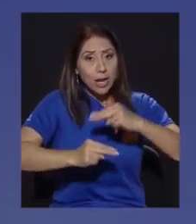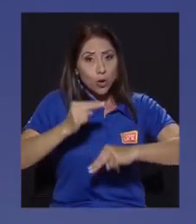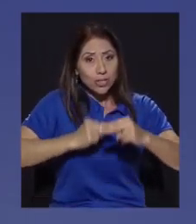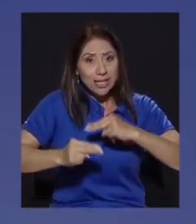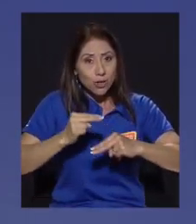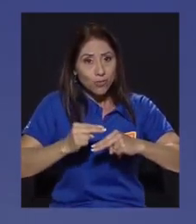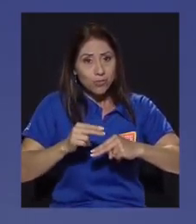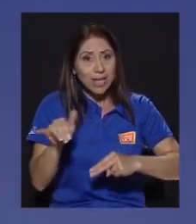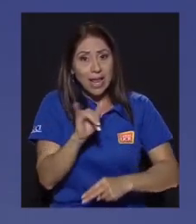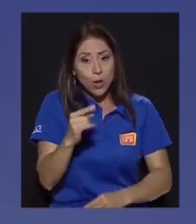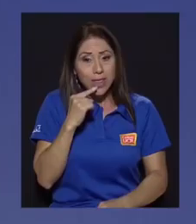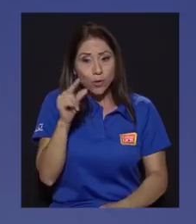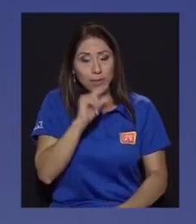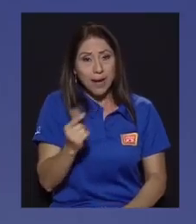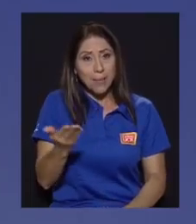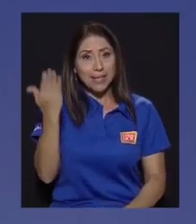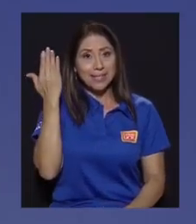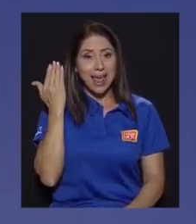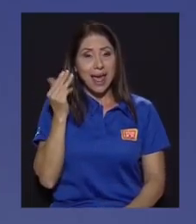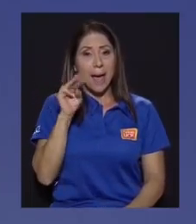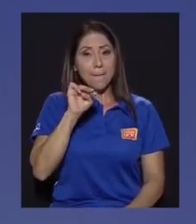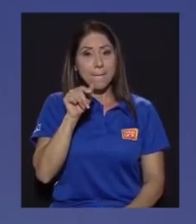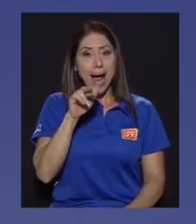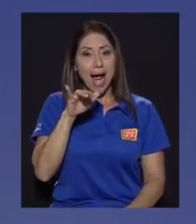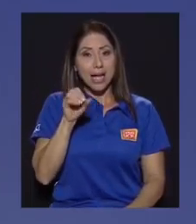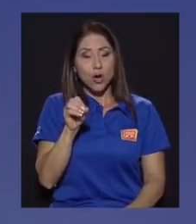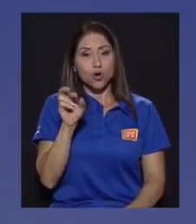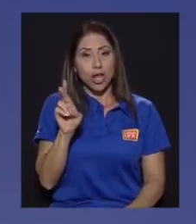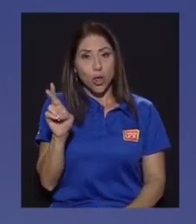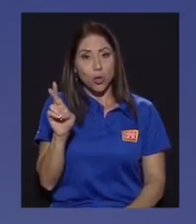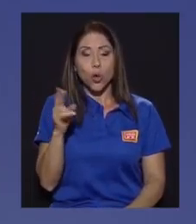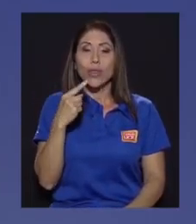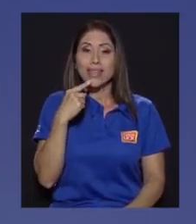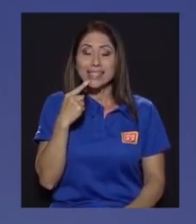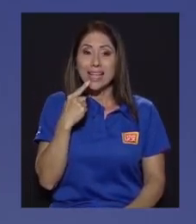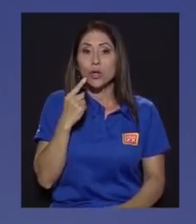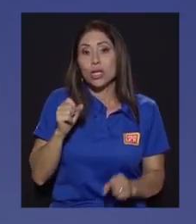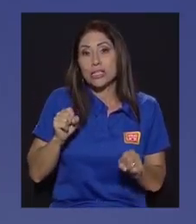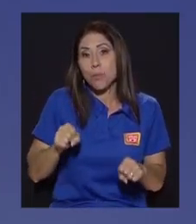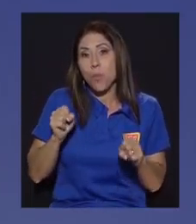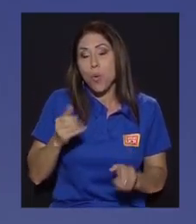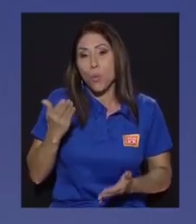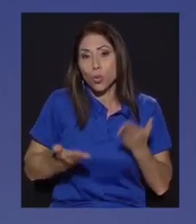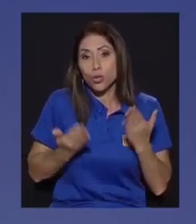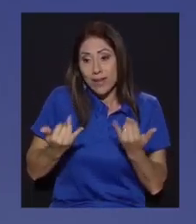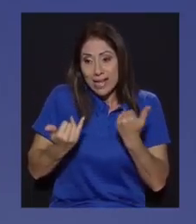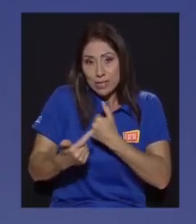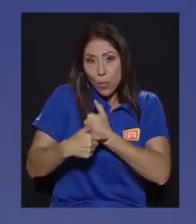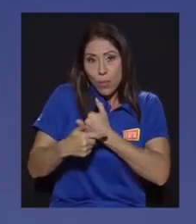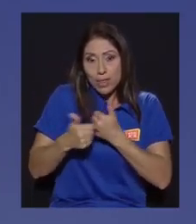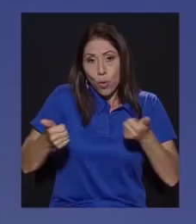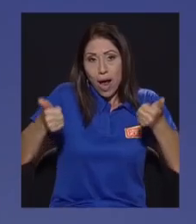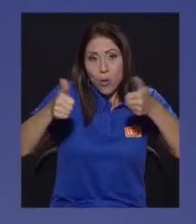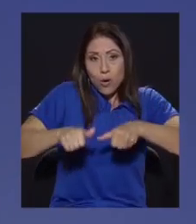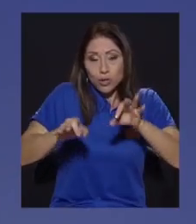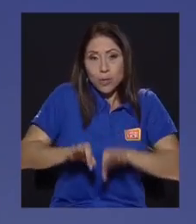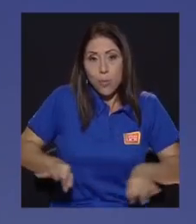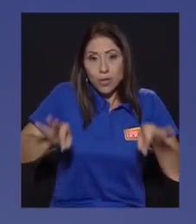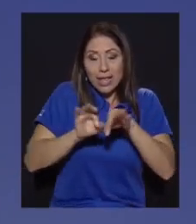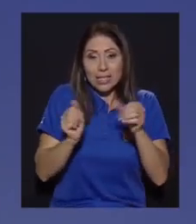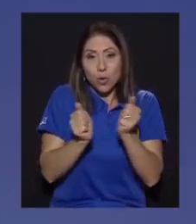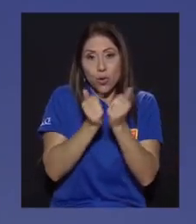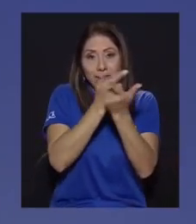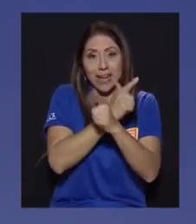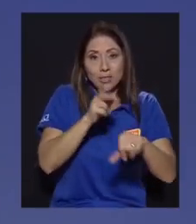todo en varios redondo la semana pasada acá diciéndonos que es muy posible que en este momento tengan acuerdos importantes con liberación nacional y con la